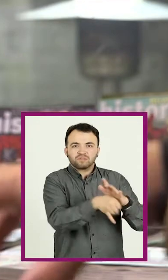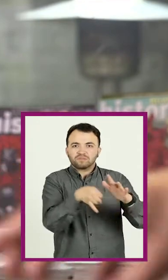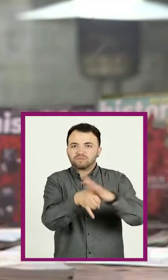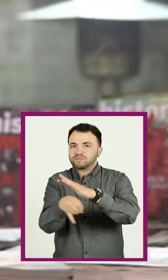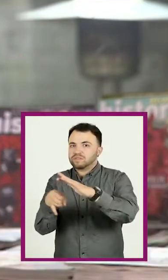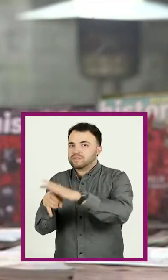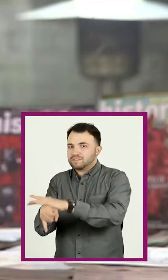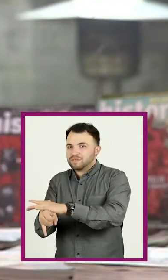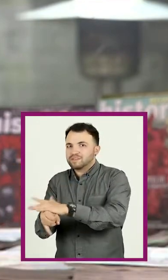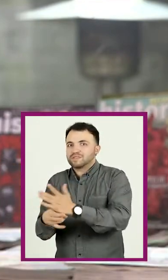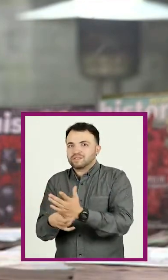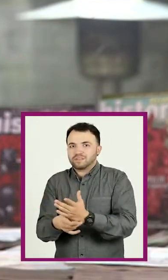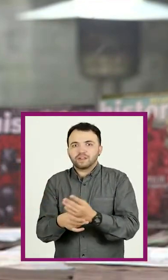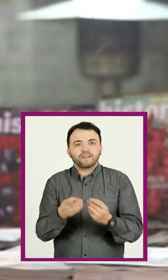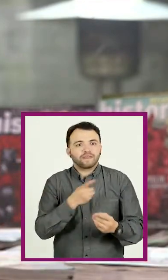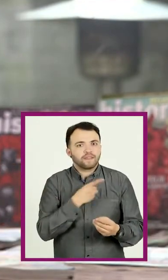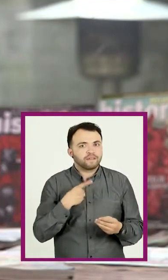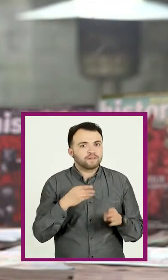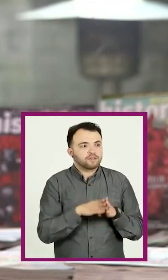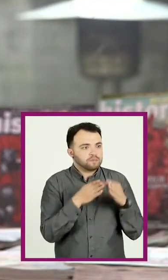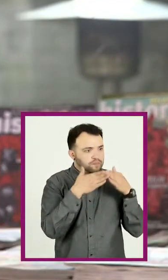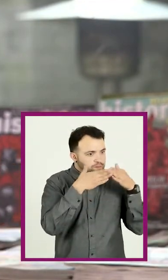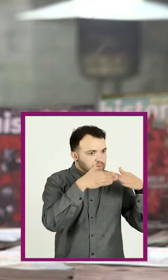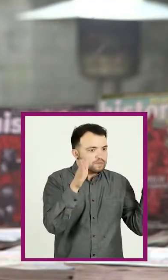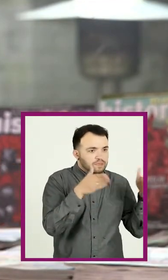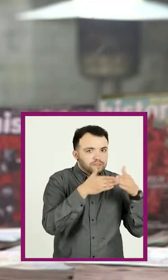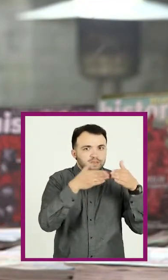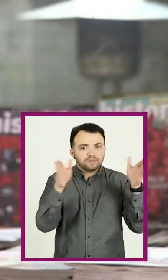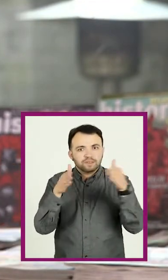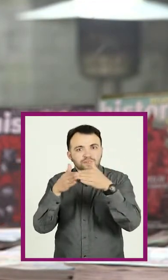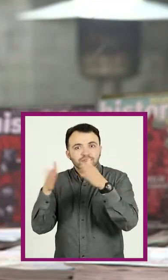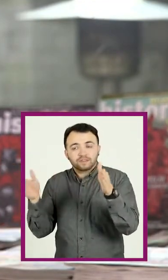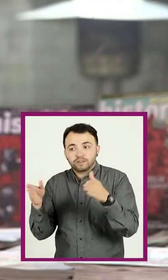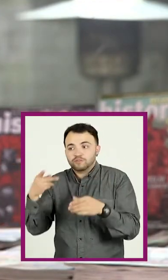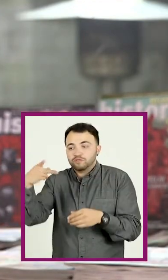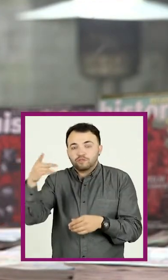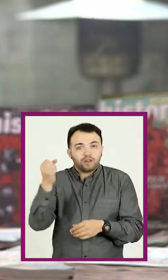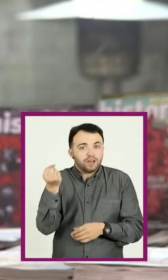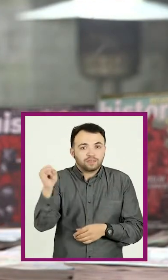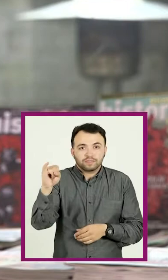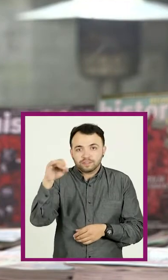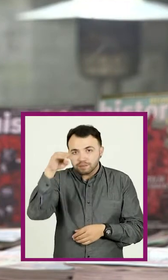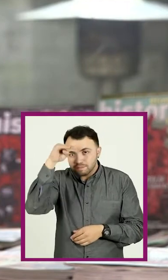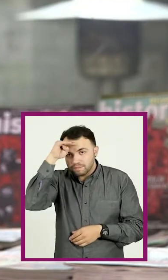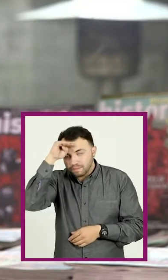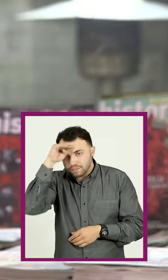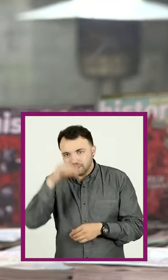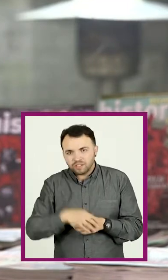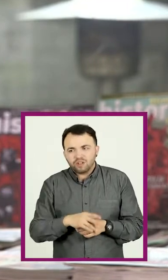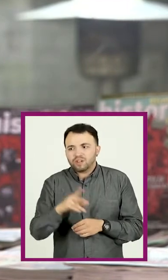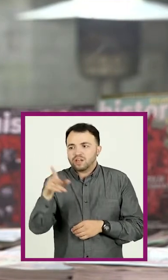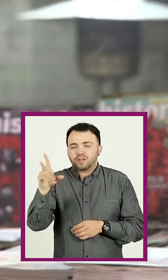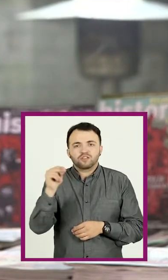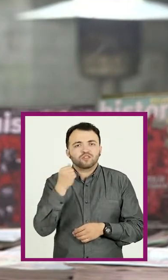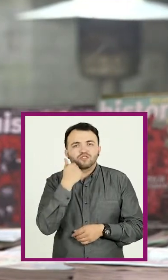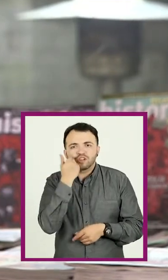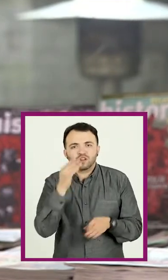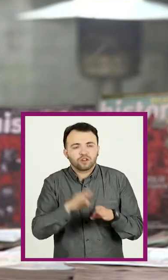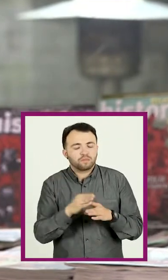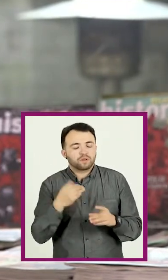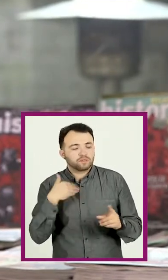las cosas. Ahí. Y atrás hay otro abismo, y atrás hay otro abismo, ¿no? Que ese es como el método de Nietzsche, ¿no? Es decir, no